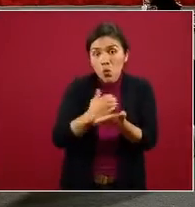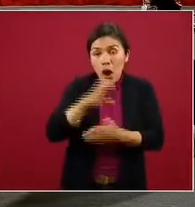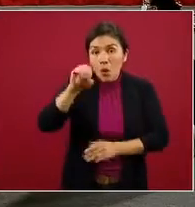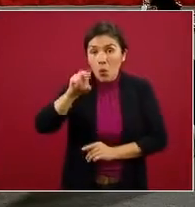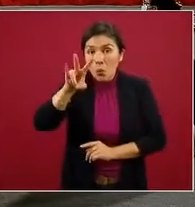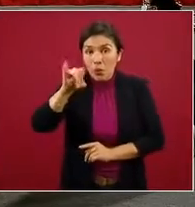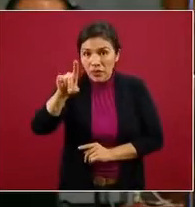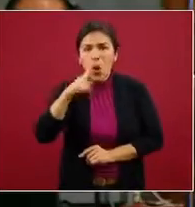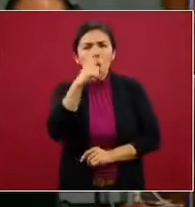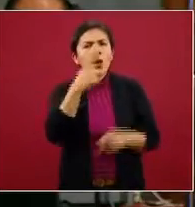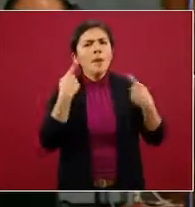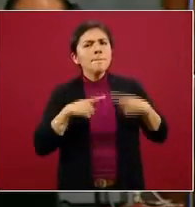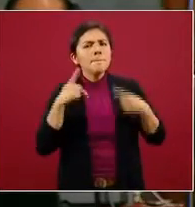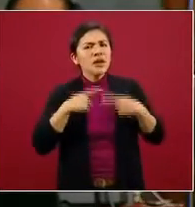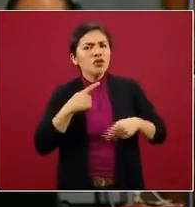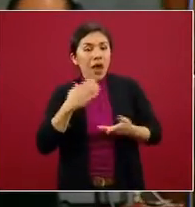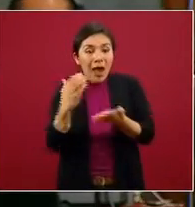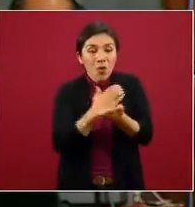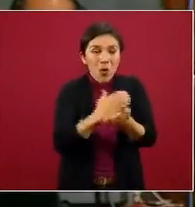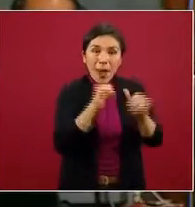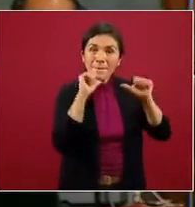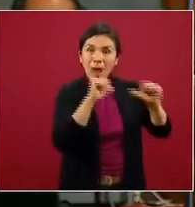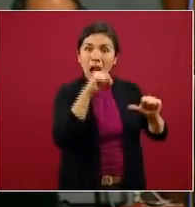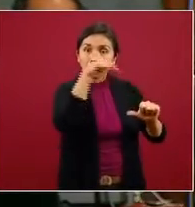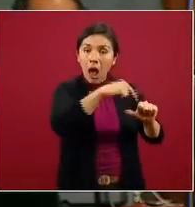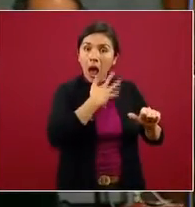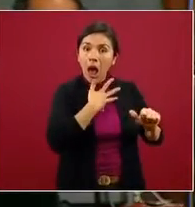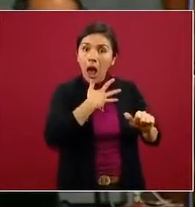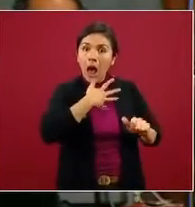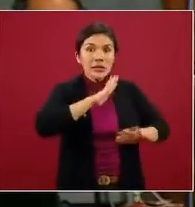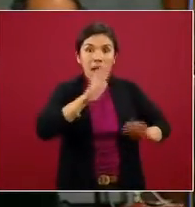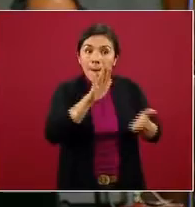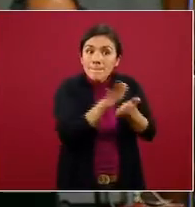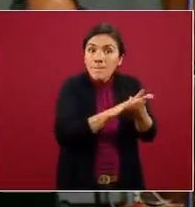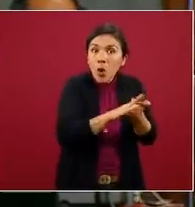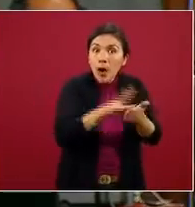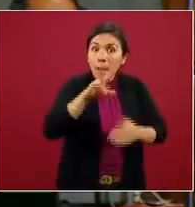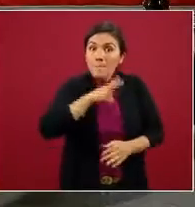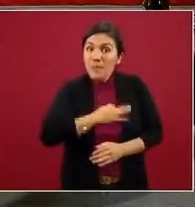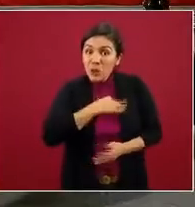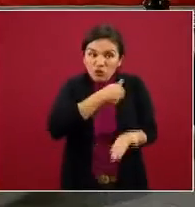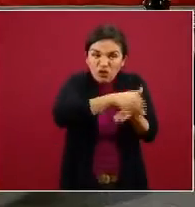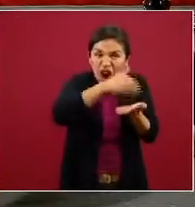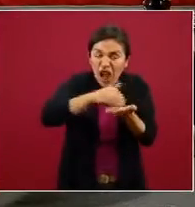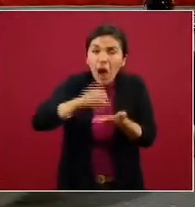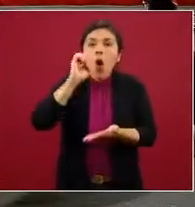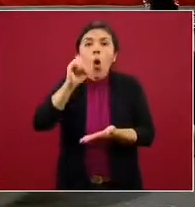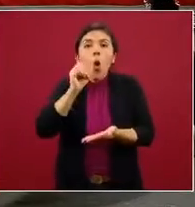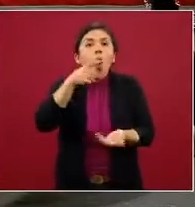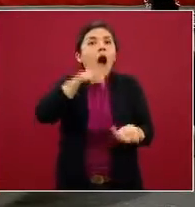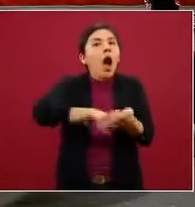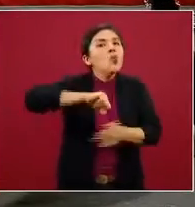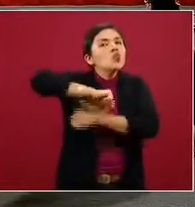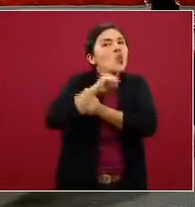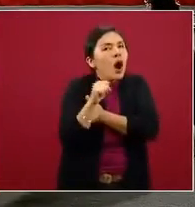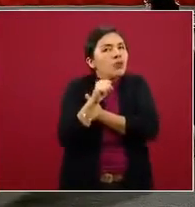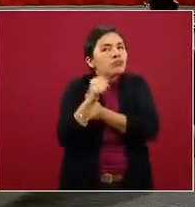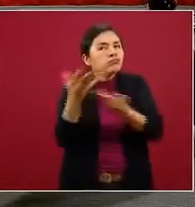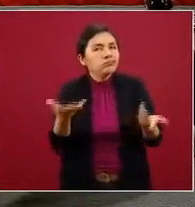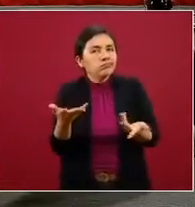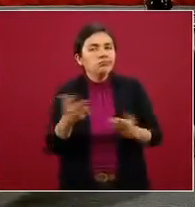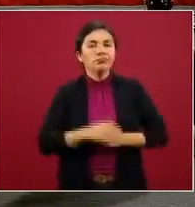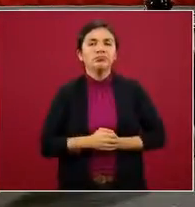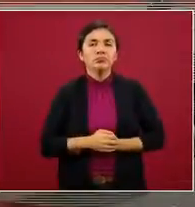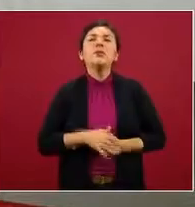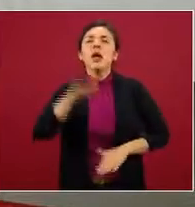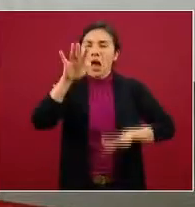persona se recupera, ¿el virus se elimina por completo o solo queda inactivo? Muchas gracias. Esta pregunta ha surgido varias veces cada